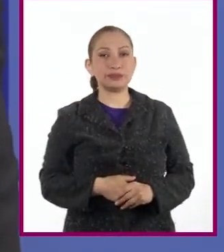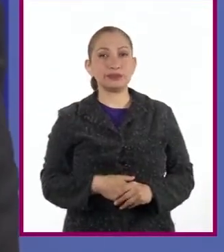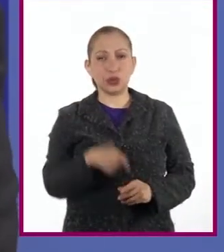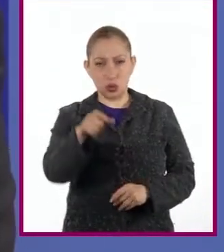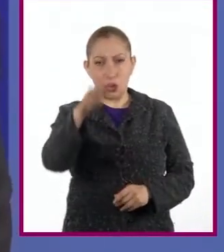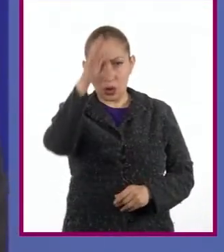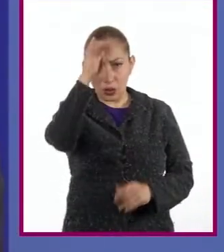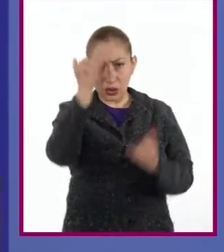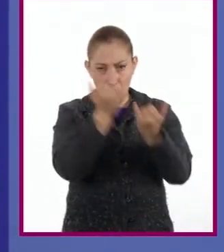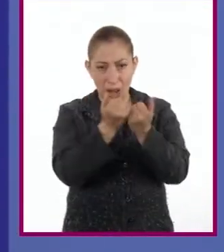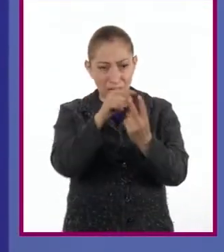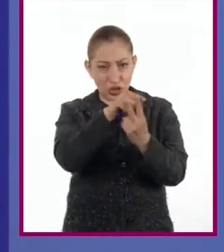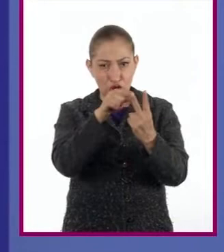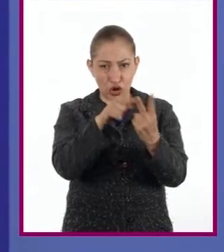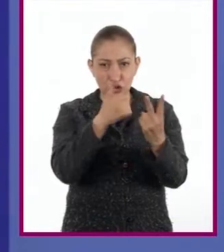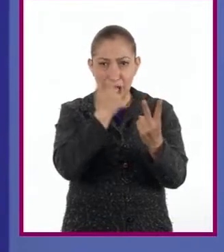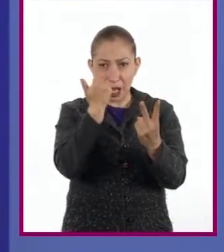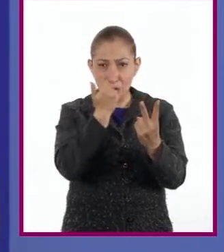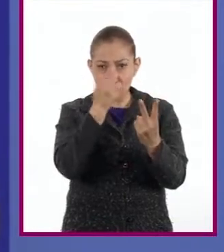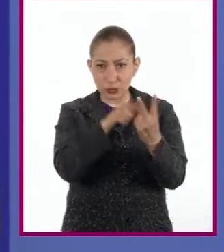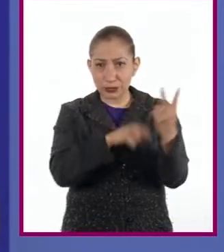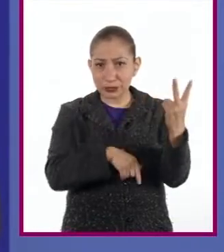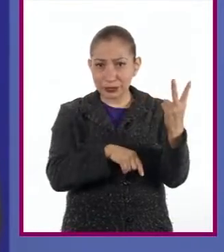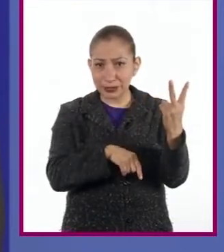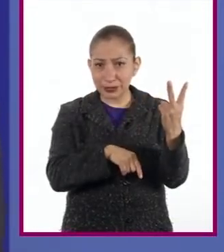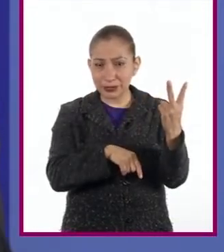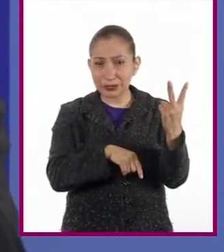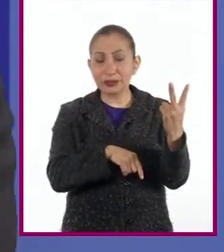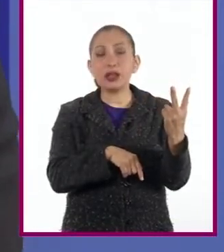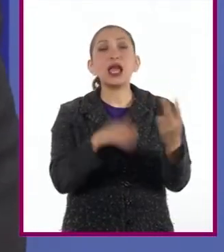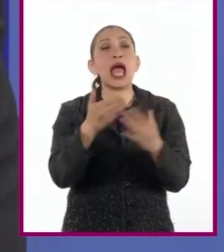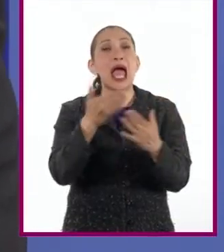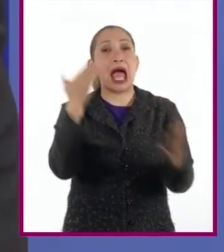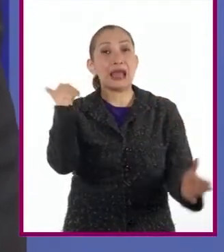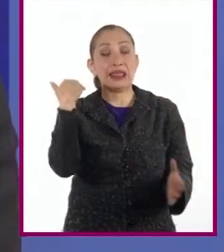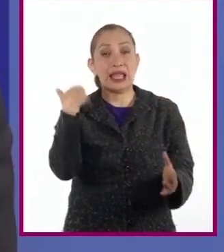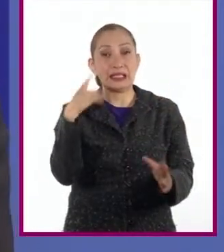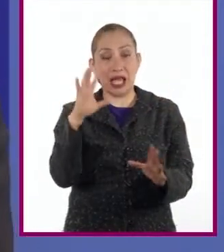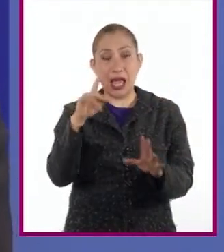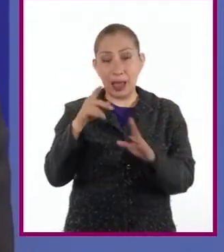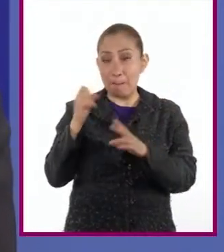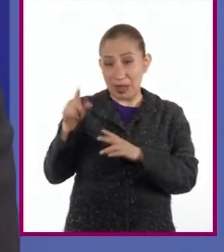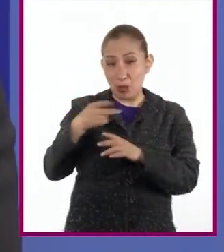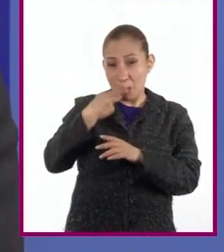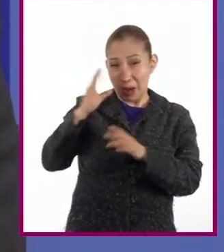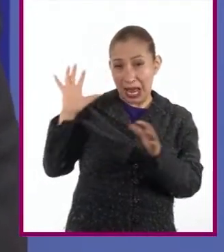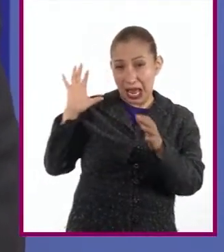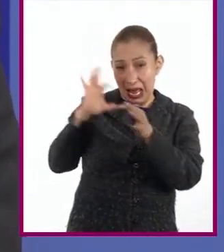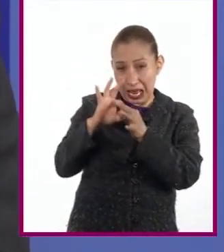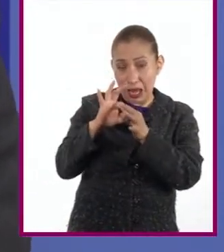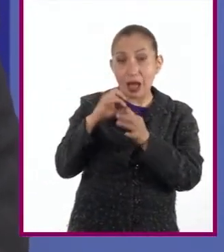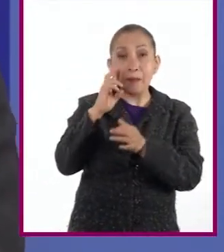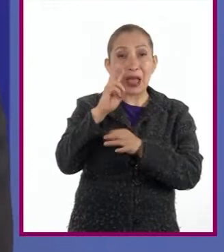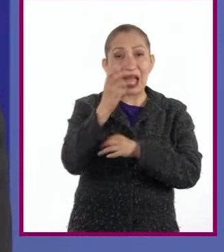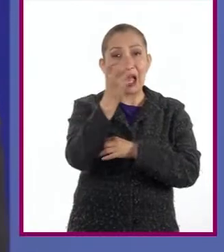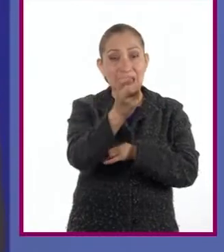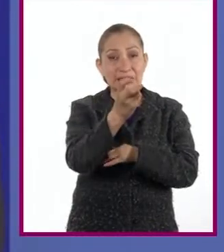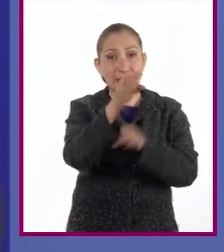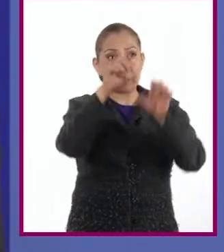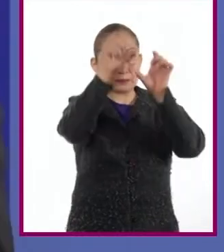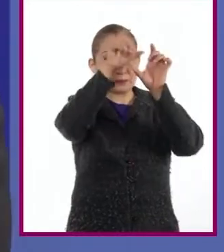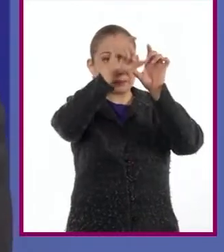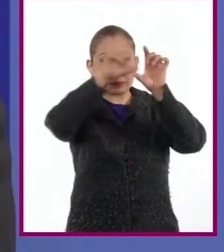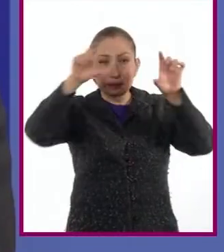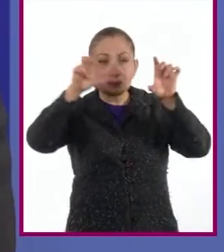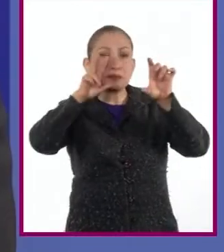¿Coinciden con las ideas expresadas por Kenia y Martín? Antes de retomar lo que comentaron, les invito a ver el siguiente esquema